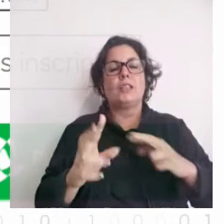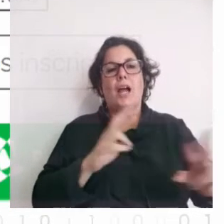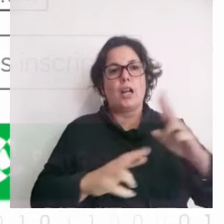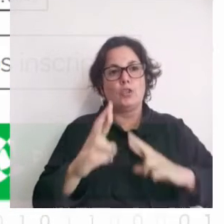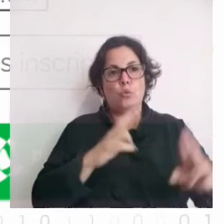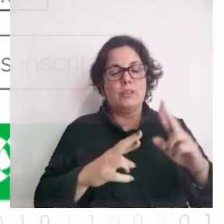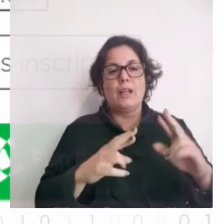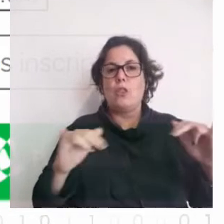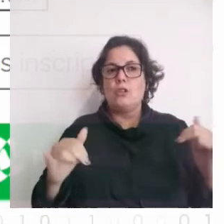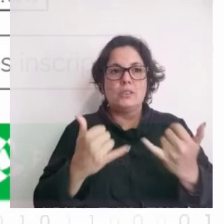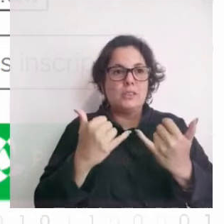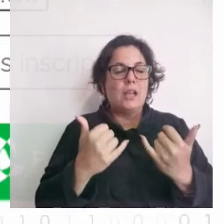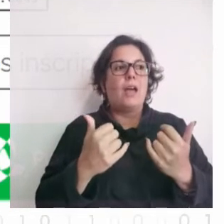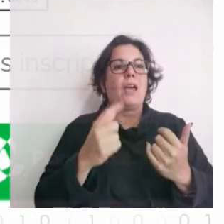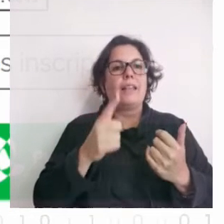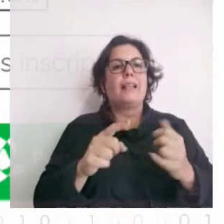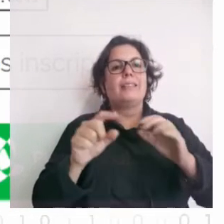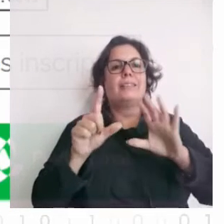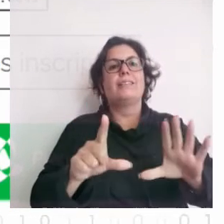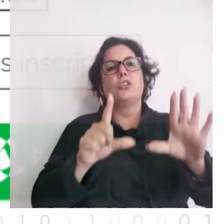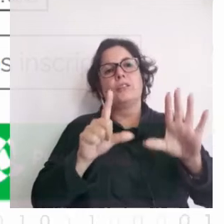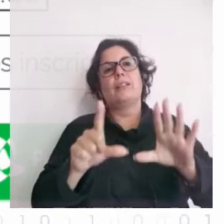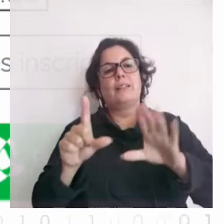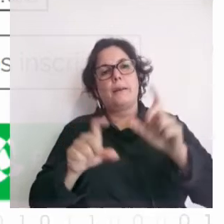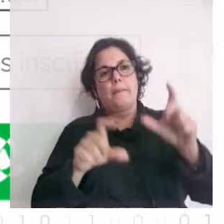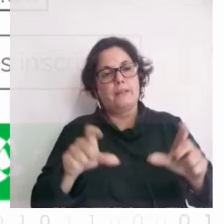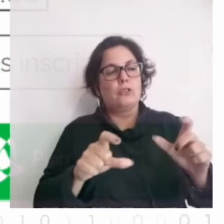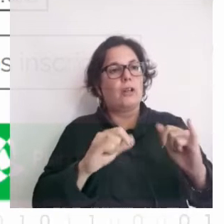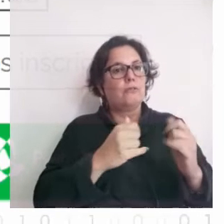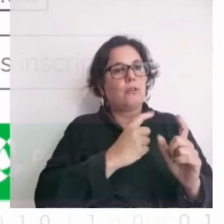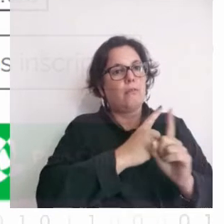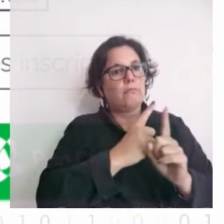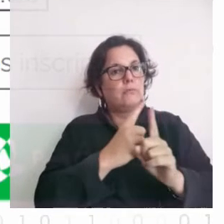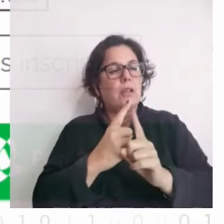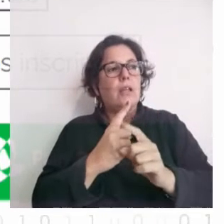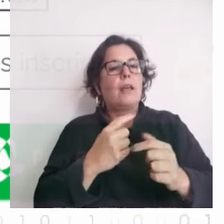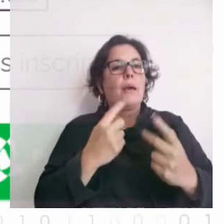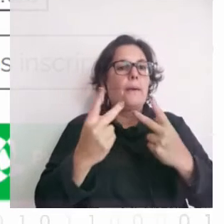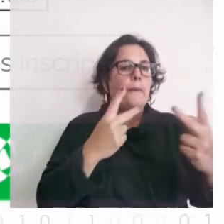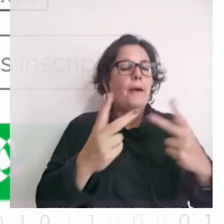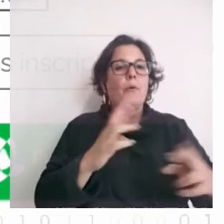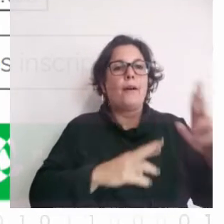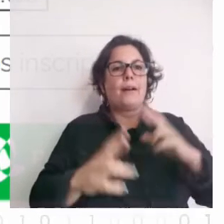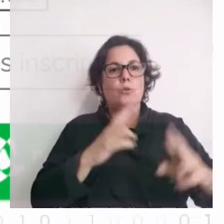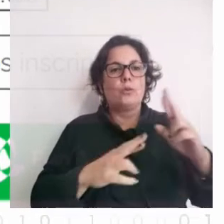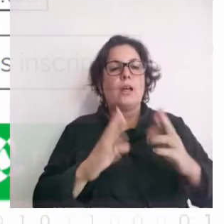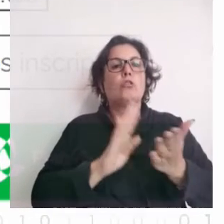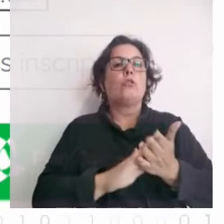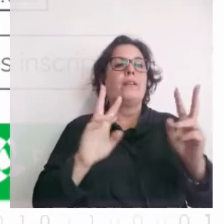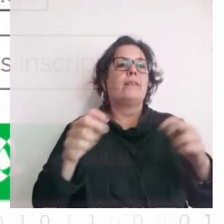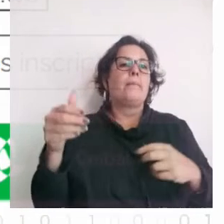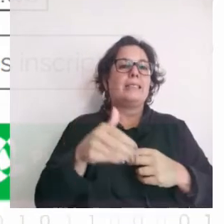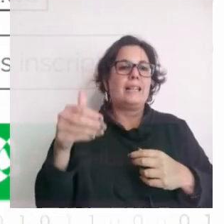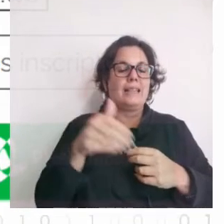vez intervenidas estas 777 personas, vemos los resultados sobre las asistencias.